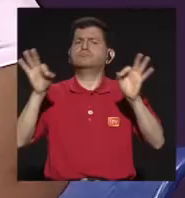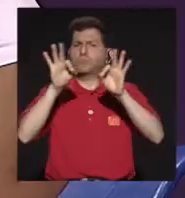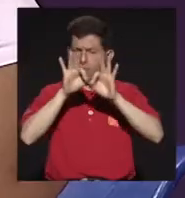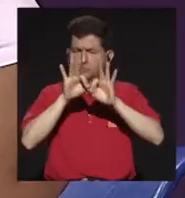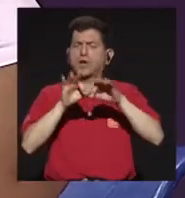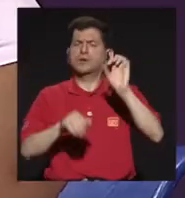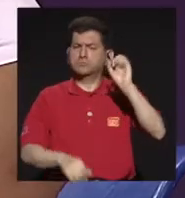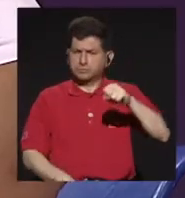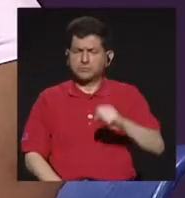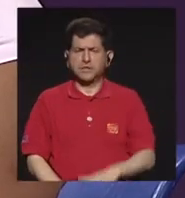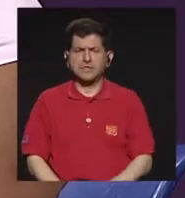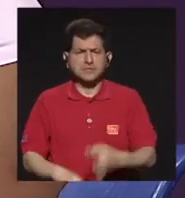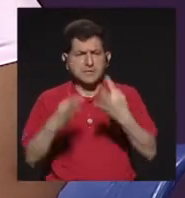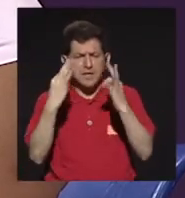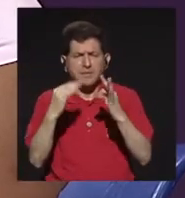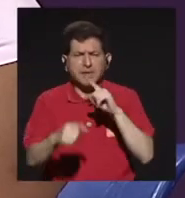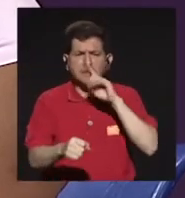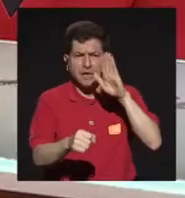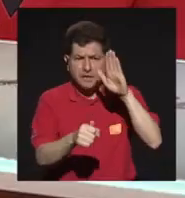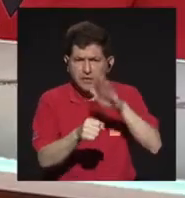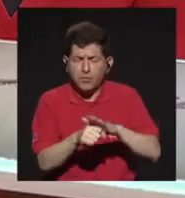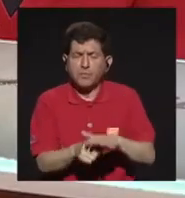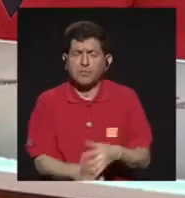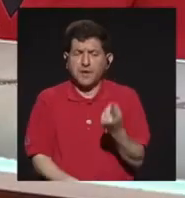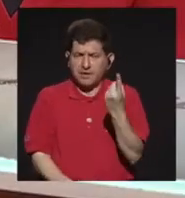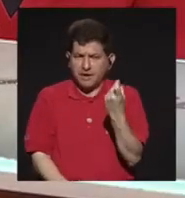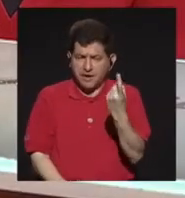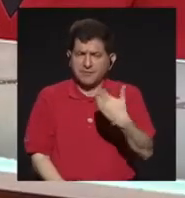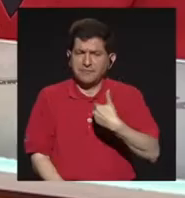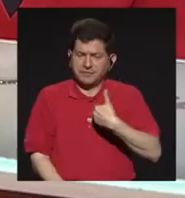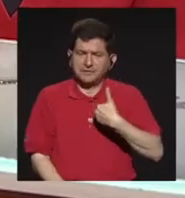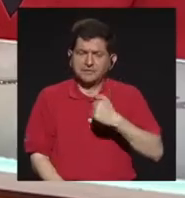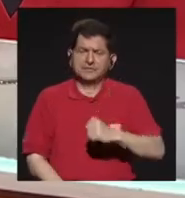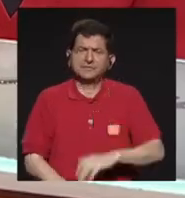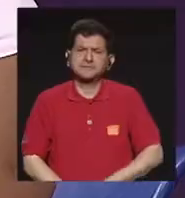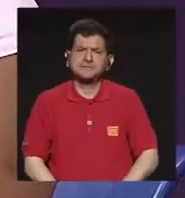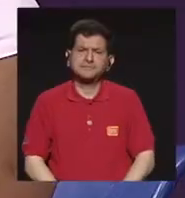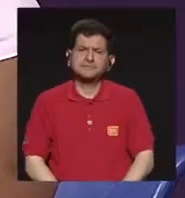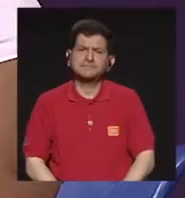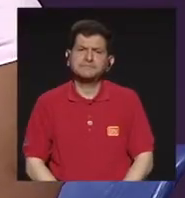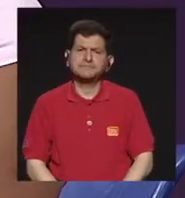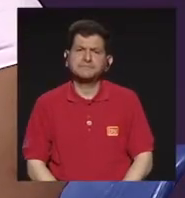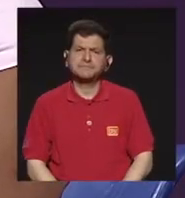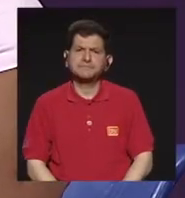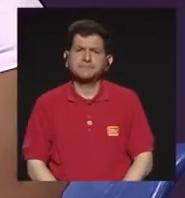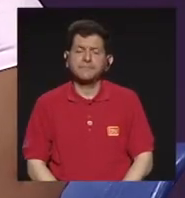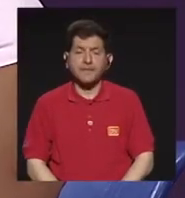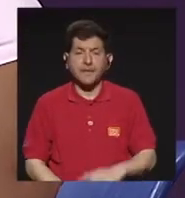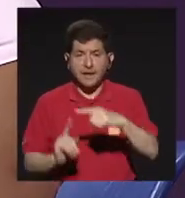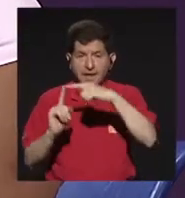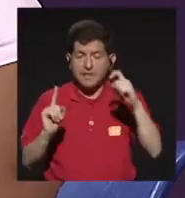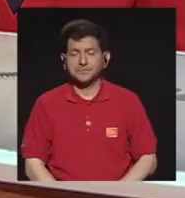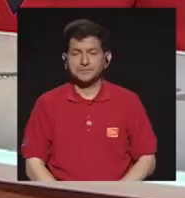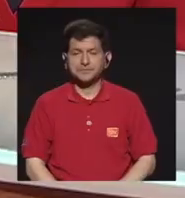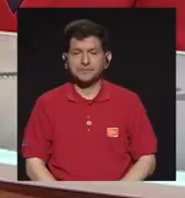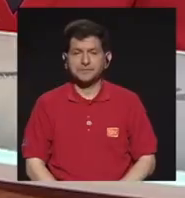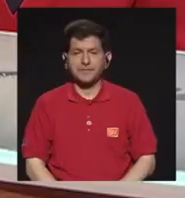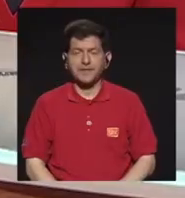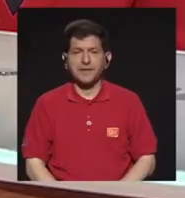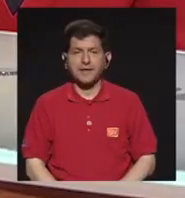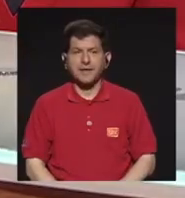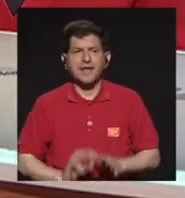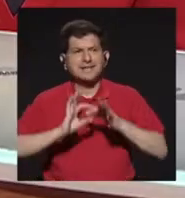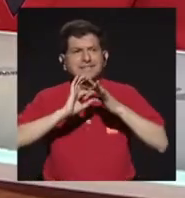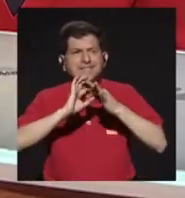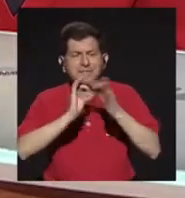realmente para ponernos al día con esta deuda que tenemos. ¿Y desde los grupos de jóvenes? La